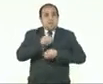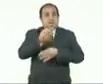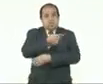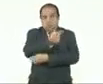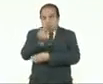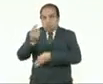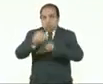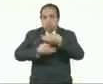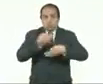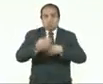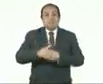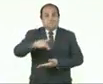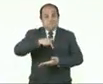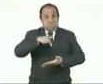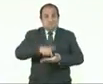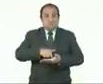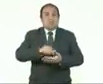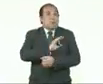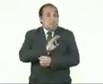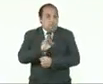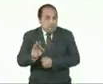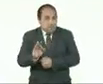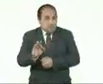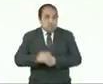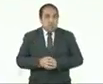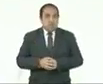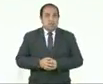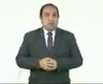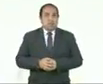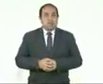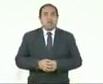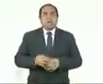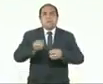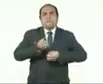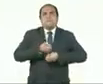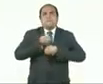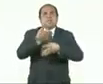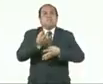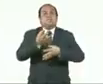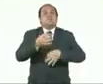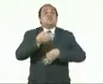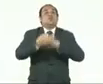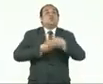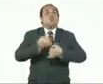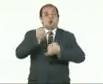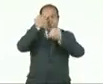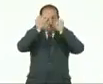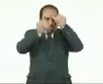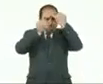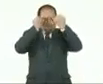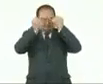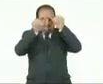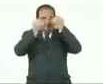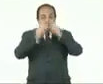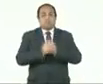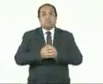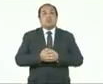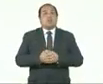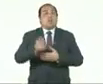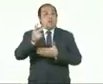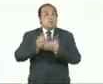ustedes este lugar en el que puedan manifestarse todas esas ideas, todas esas